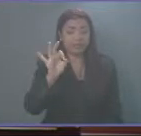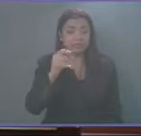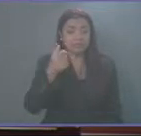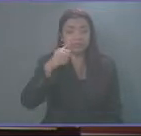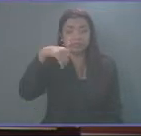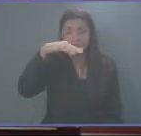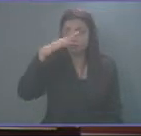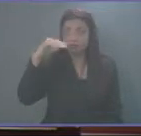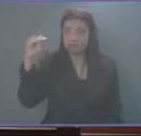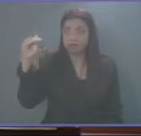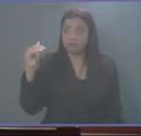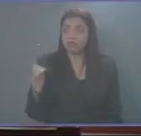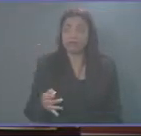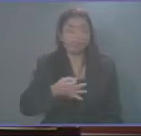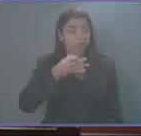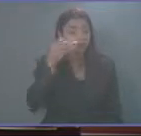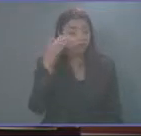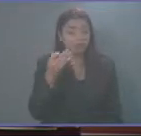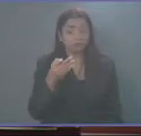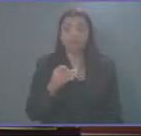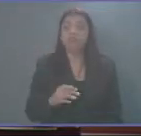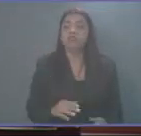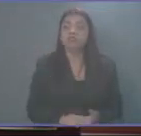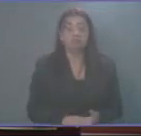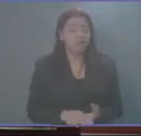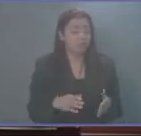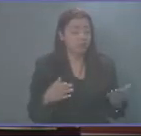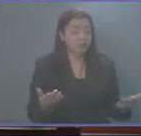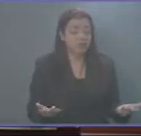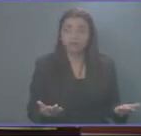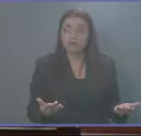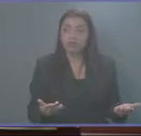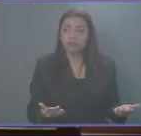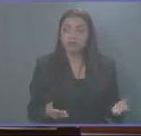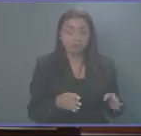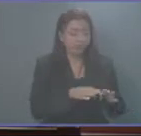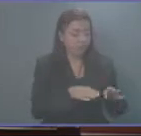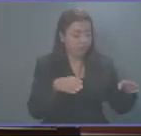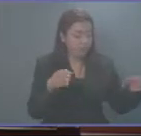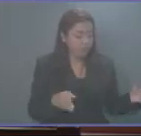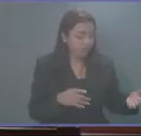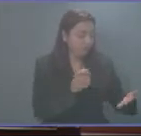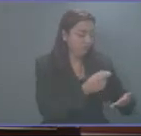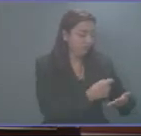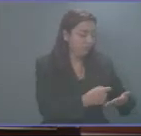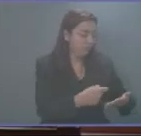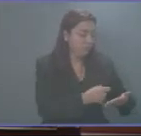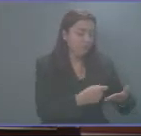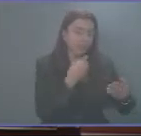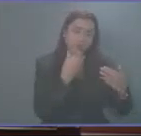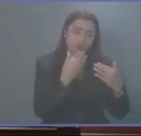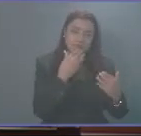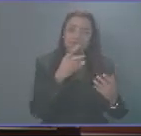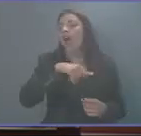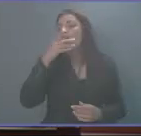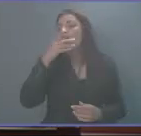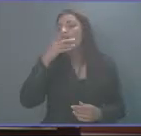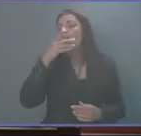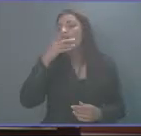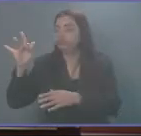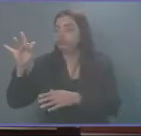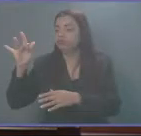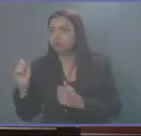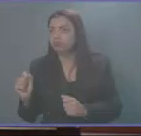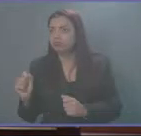país, del escritorio al campo. En tercer lugar,